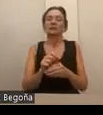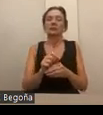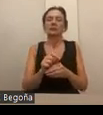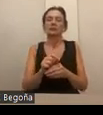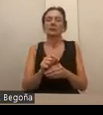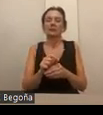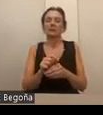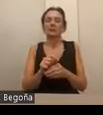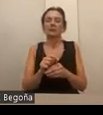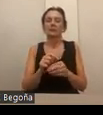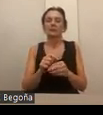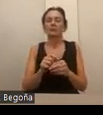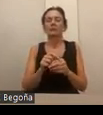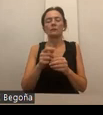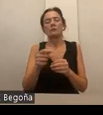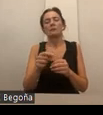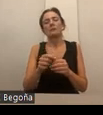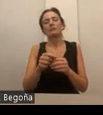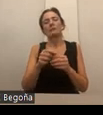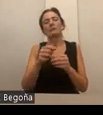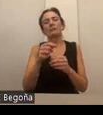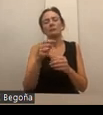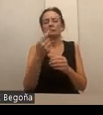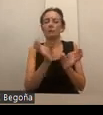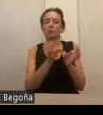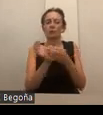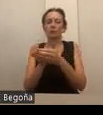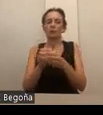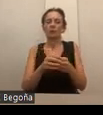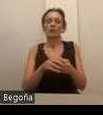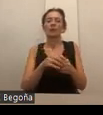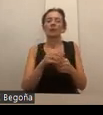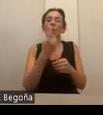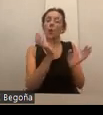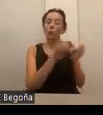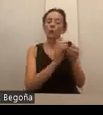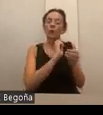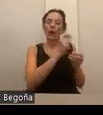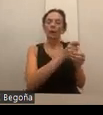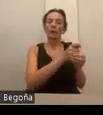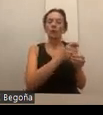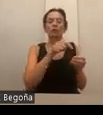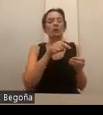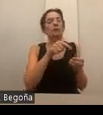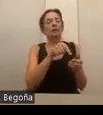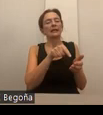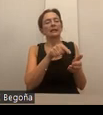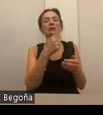que se hizo fue dividirlo en dos grupos. Por un lado se le dio glibenclamida sola y por otro se dio glibenclamida con gel de aloe